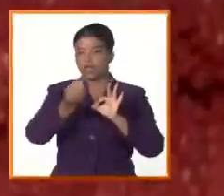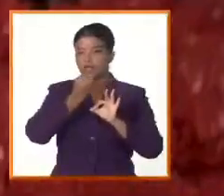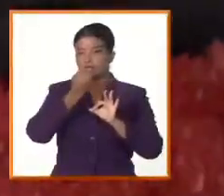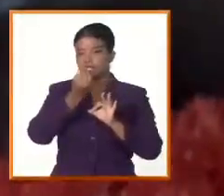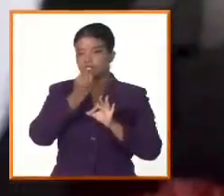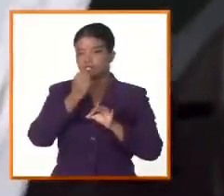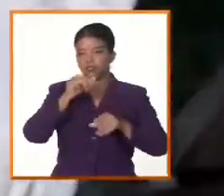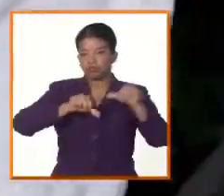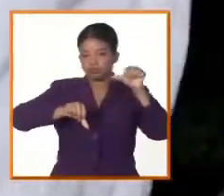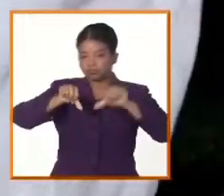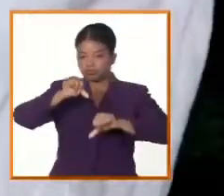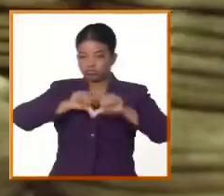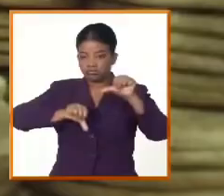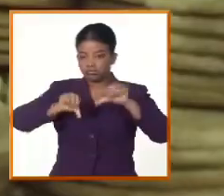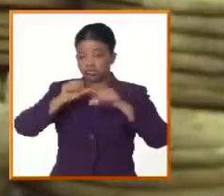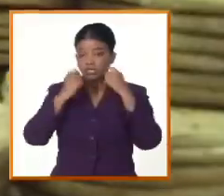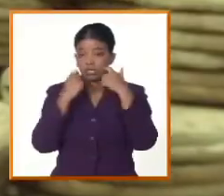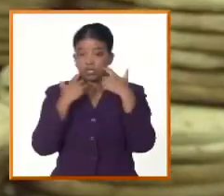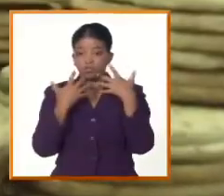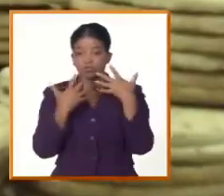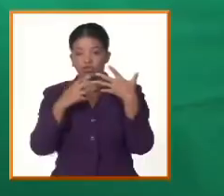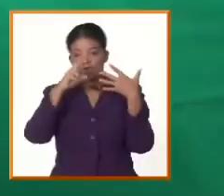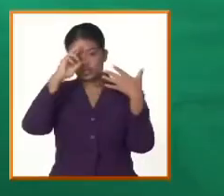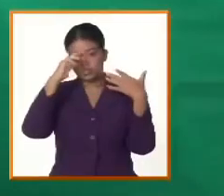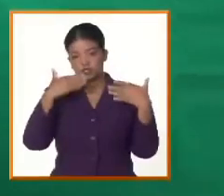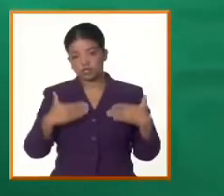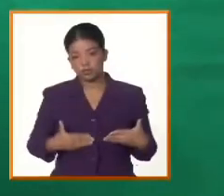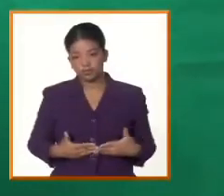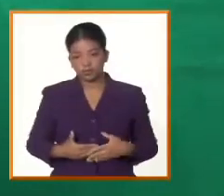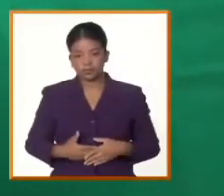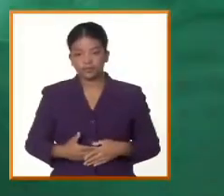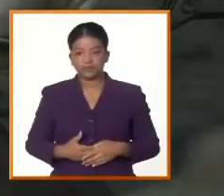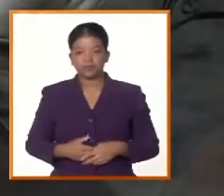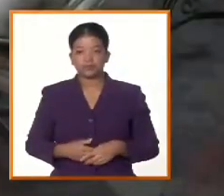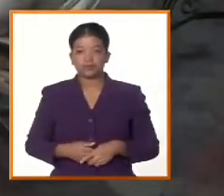ingredientes potencialmente importantes para la salud humana